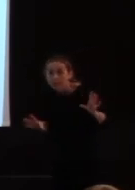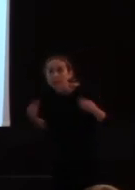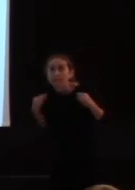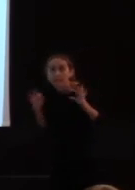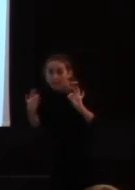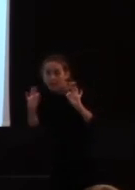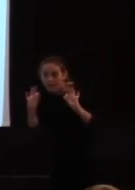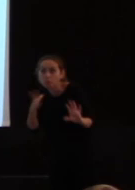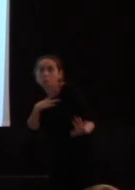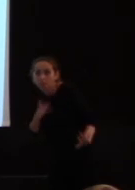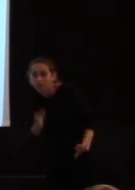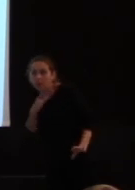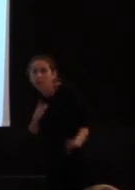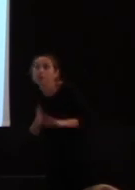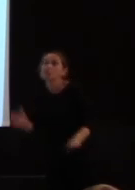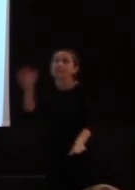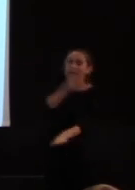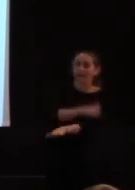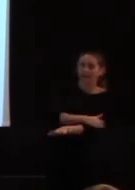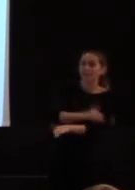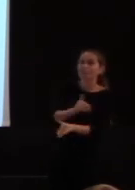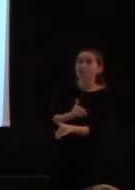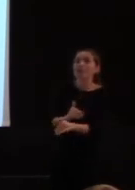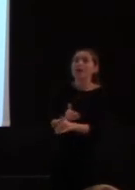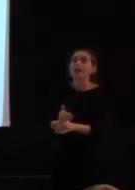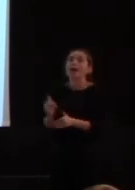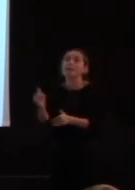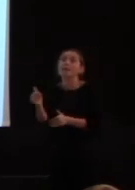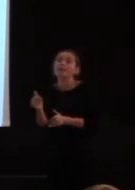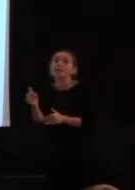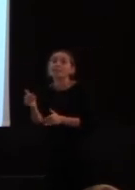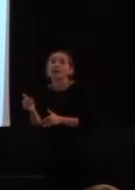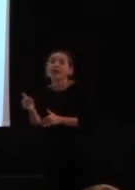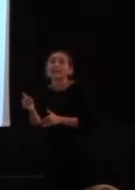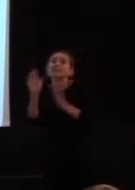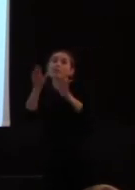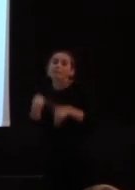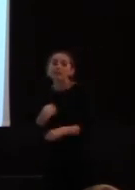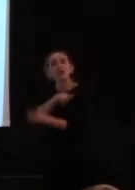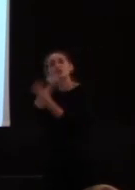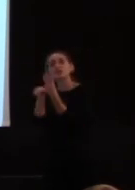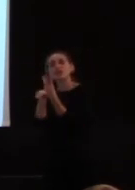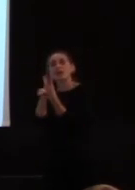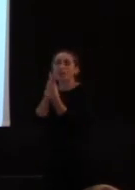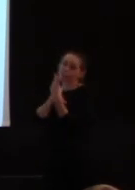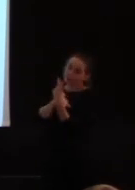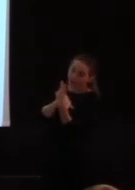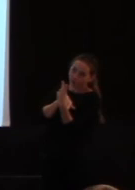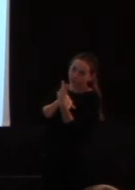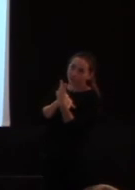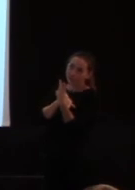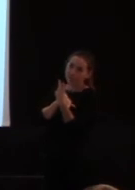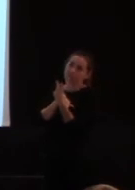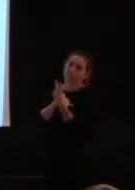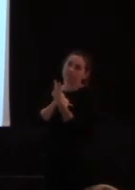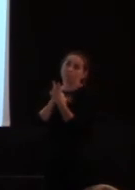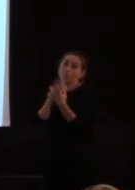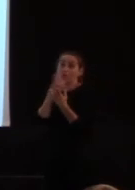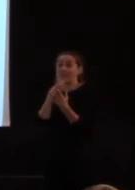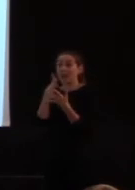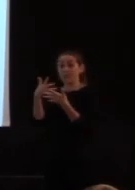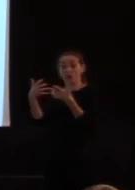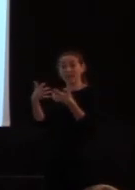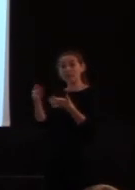¿Qué os pasa? ¿Qué próximo día ya son menos los que llegan? Poco a poco para que vean que va en serio. Porque si no, no me traen leído sus artículos, no me traen.